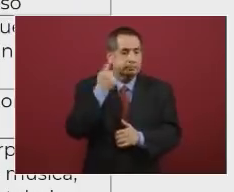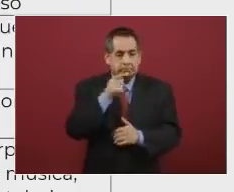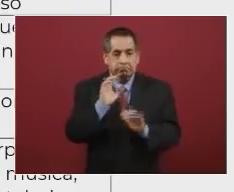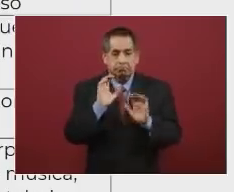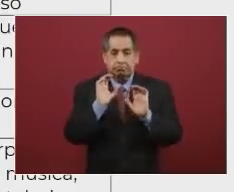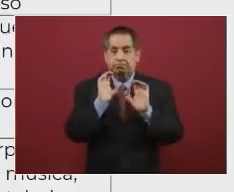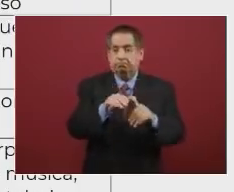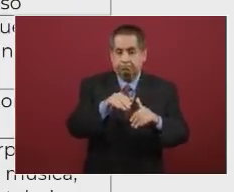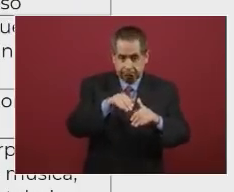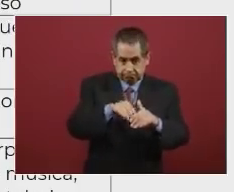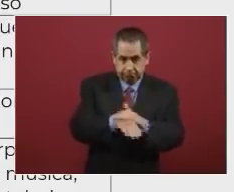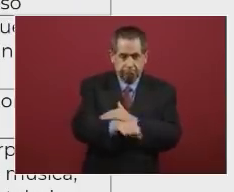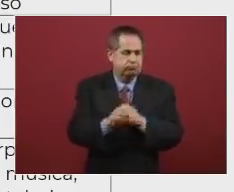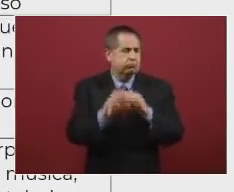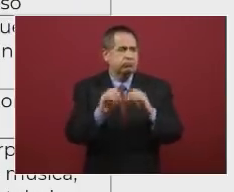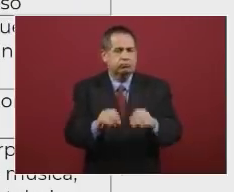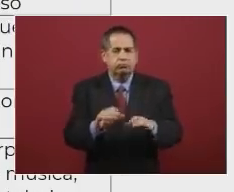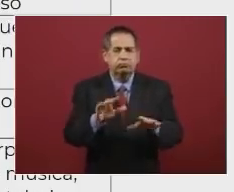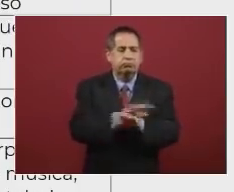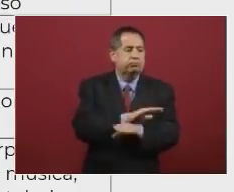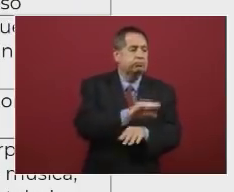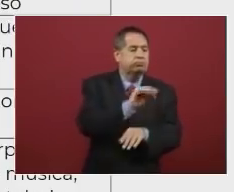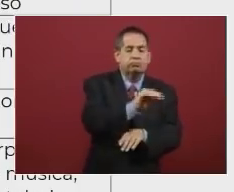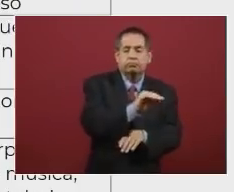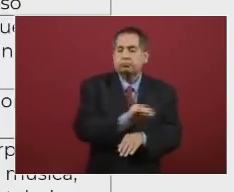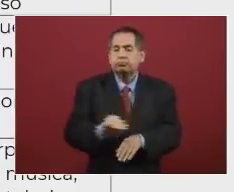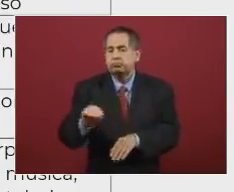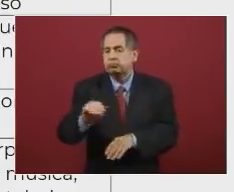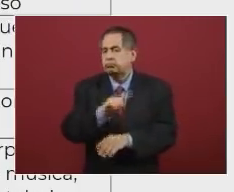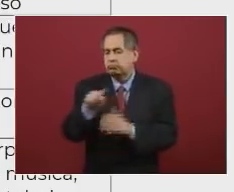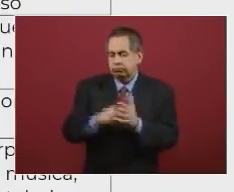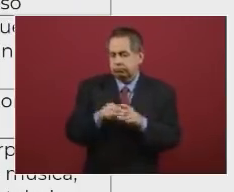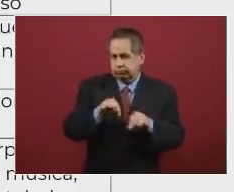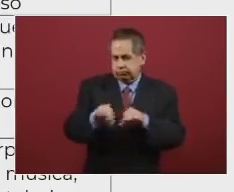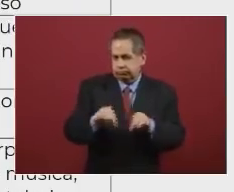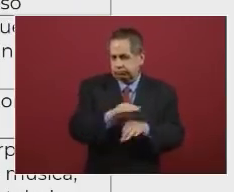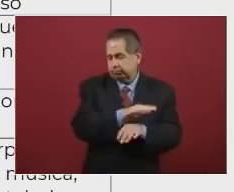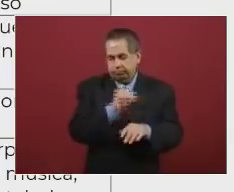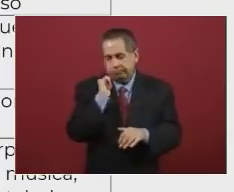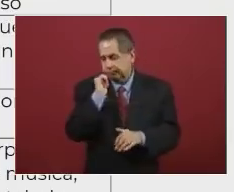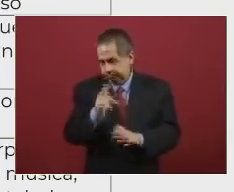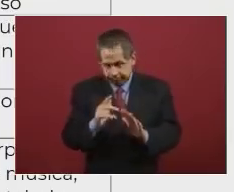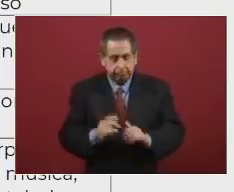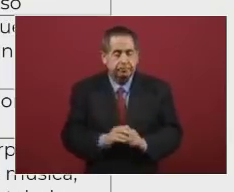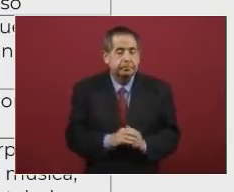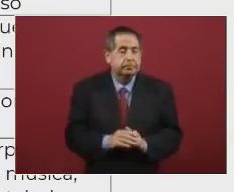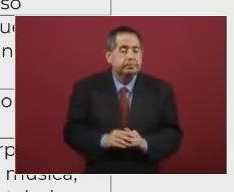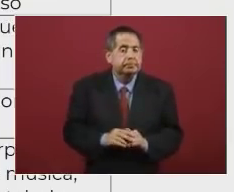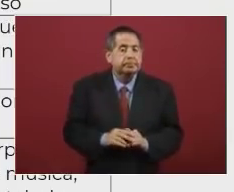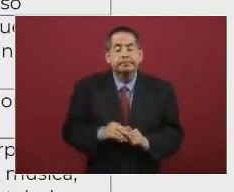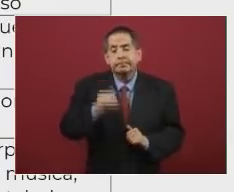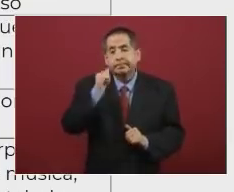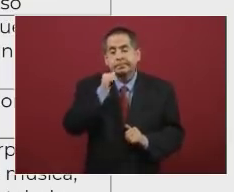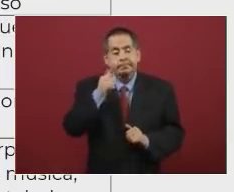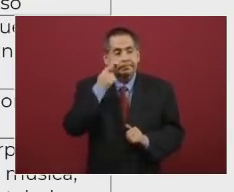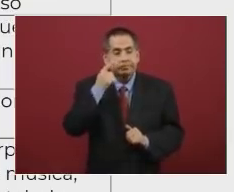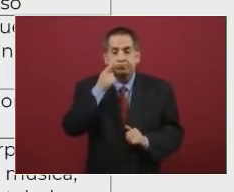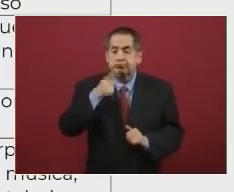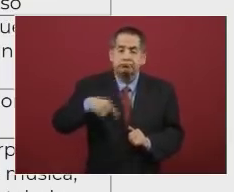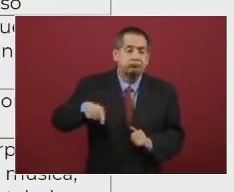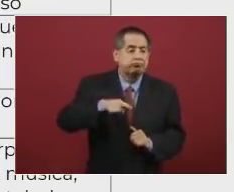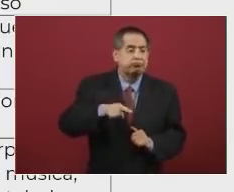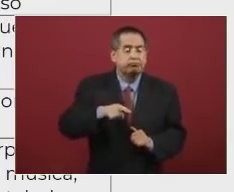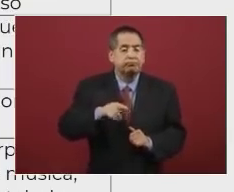hasta moverse de una plaza a otra, comúnmente son asediados